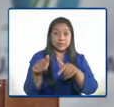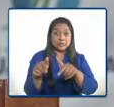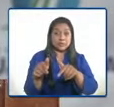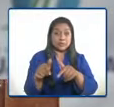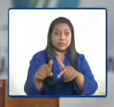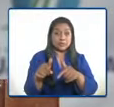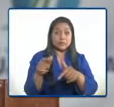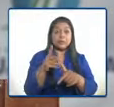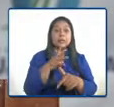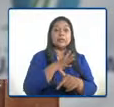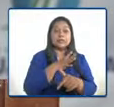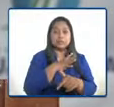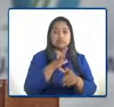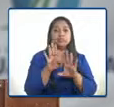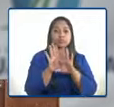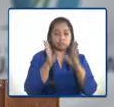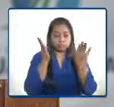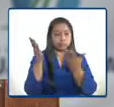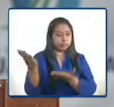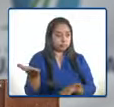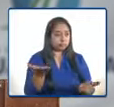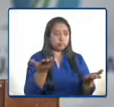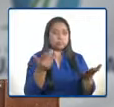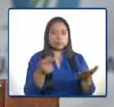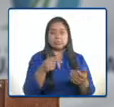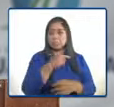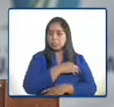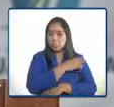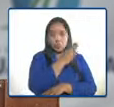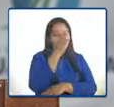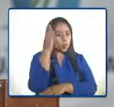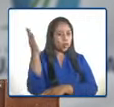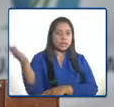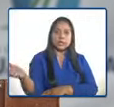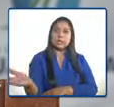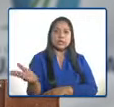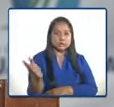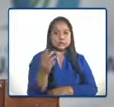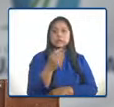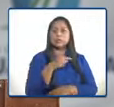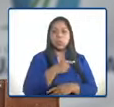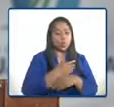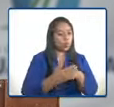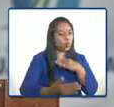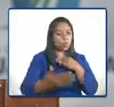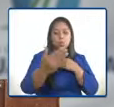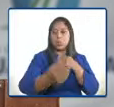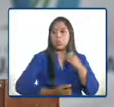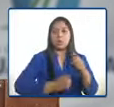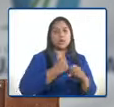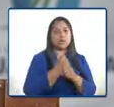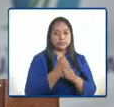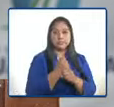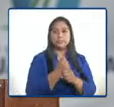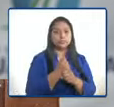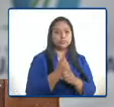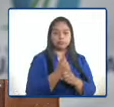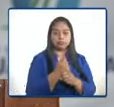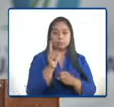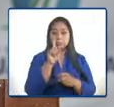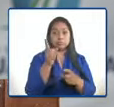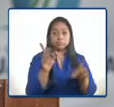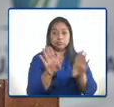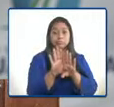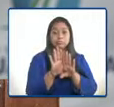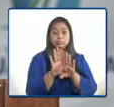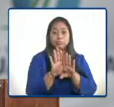han mantenido abiertas sus puertas durante las 24 horas del día, las 365 días del año. No han parado.